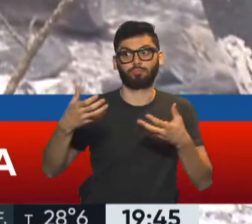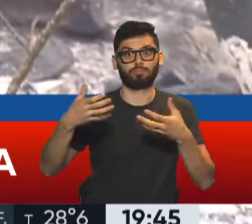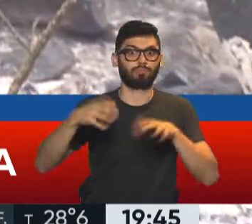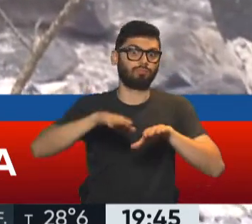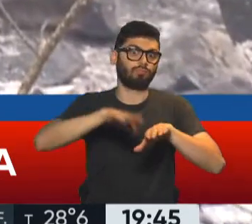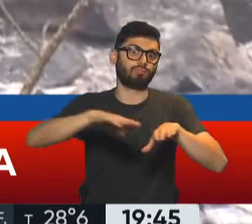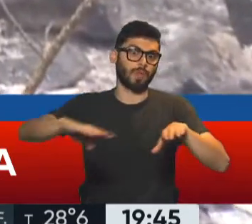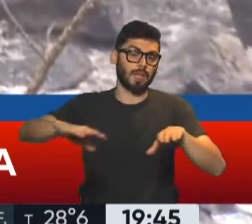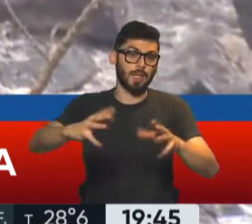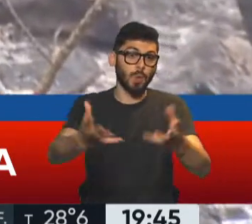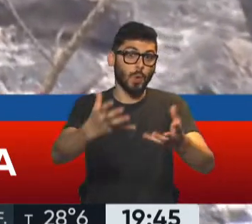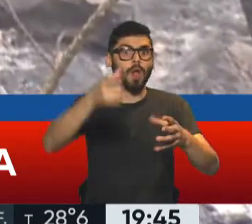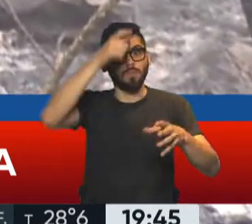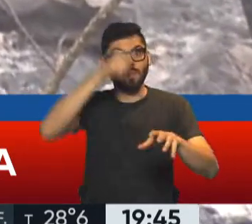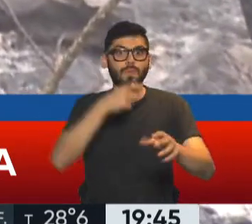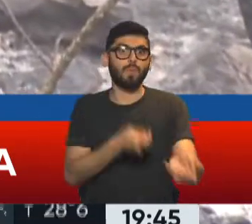el frente de esa llama